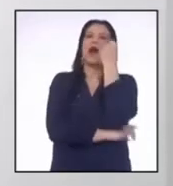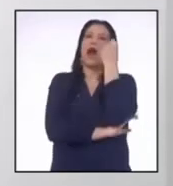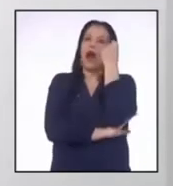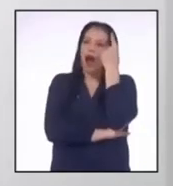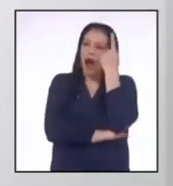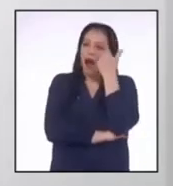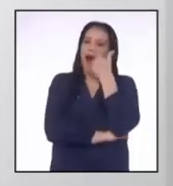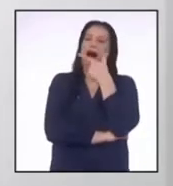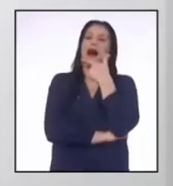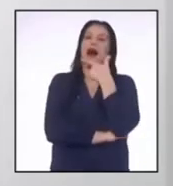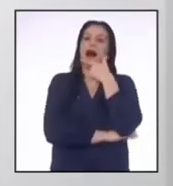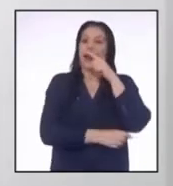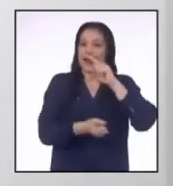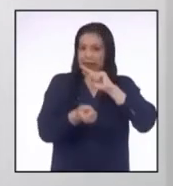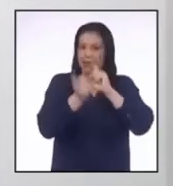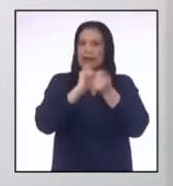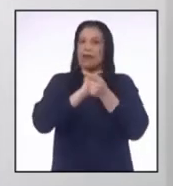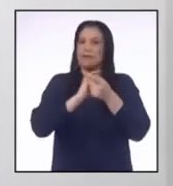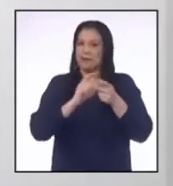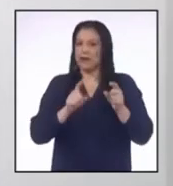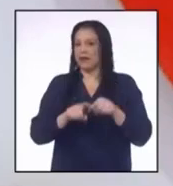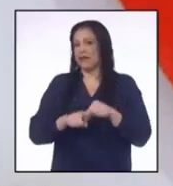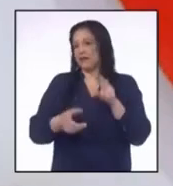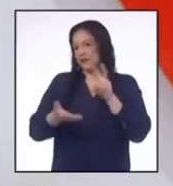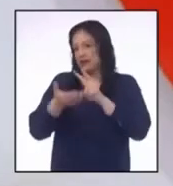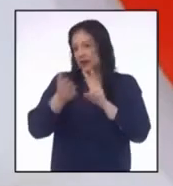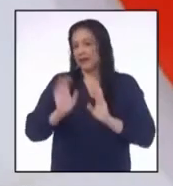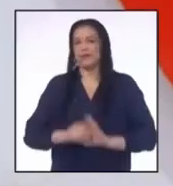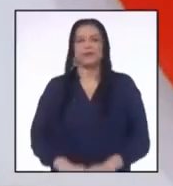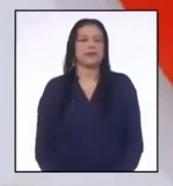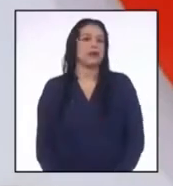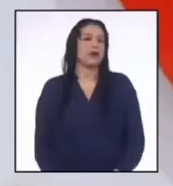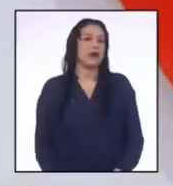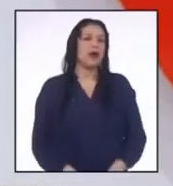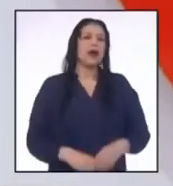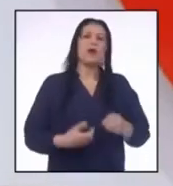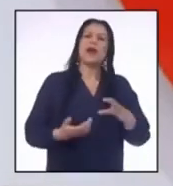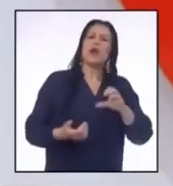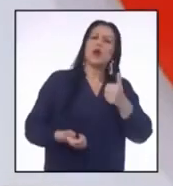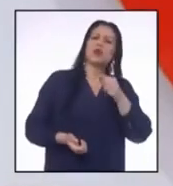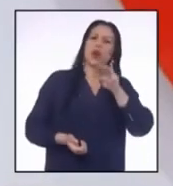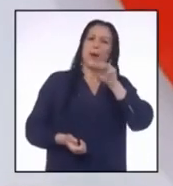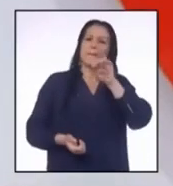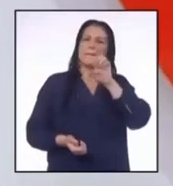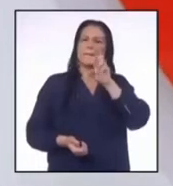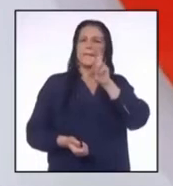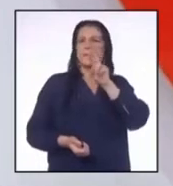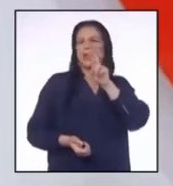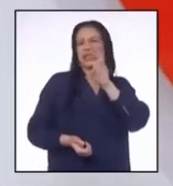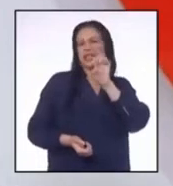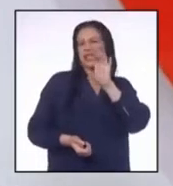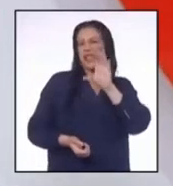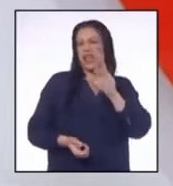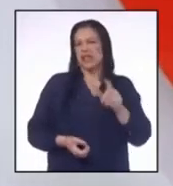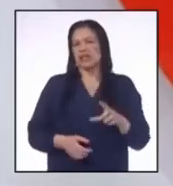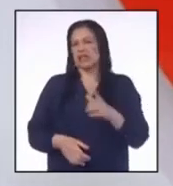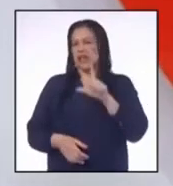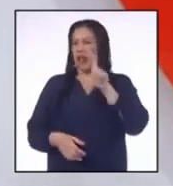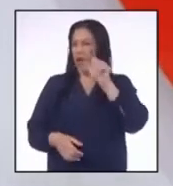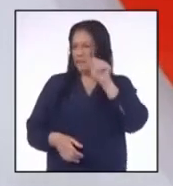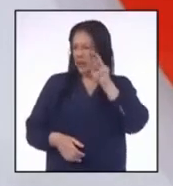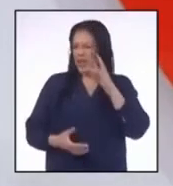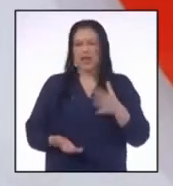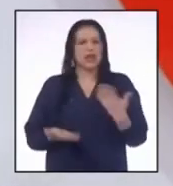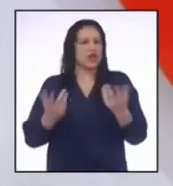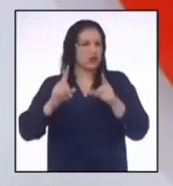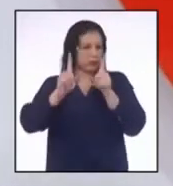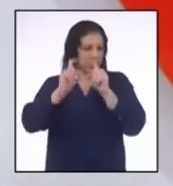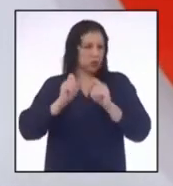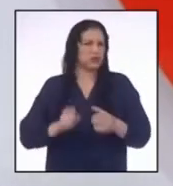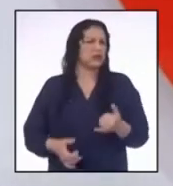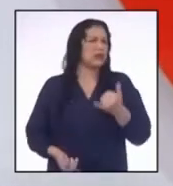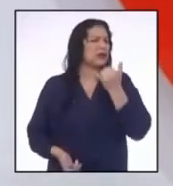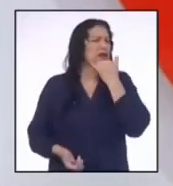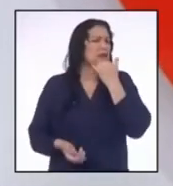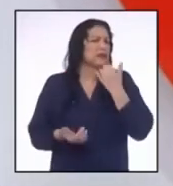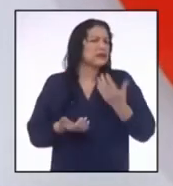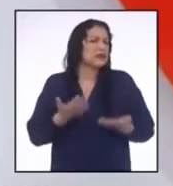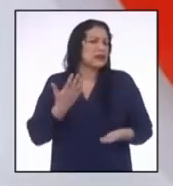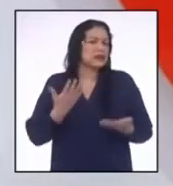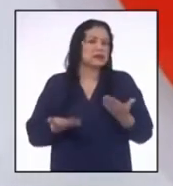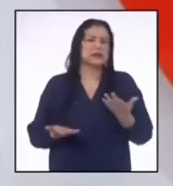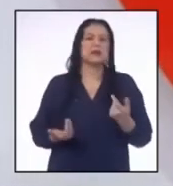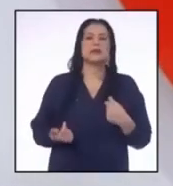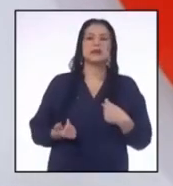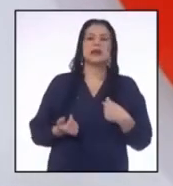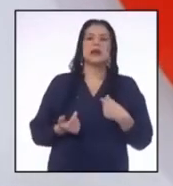mentes y corazones de los lectores. Bueno, Mercedes de Lambayeque nos pregunta, ¿qué pasaría, profesora,